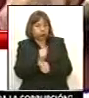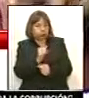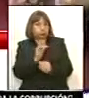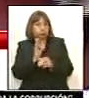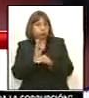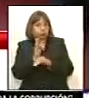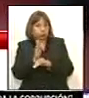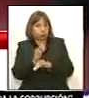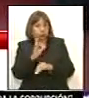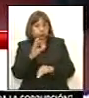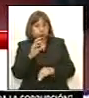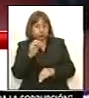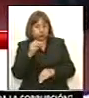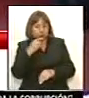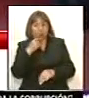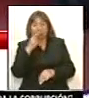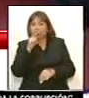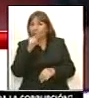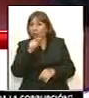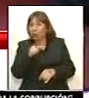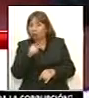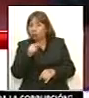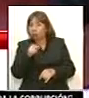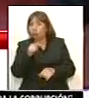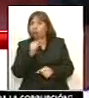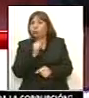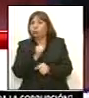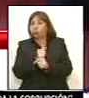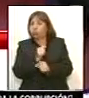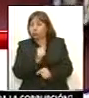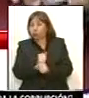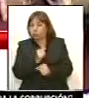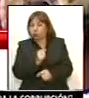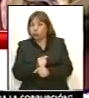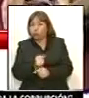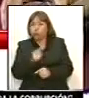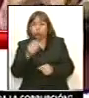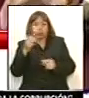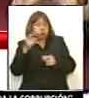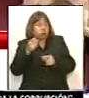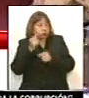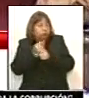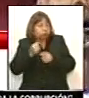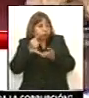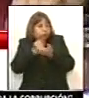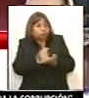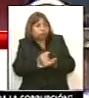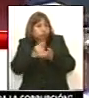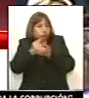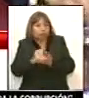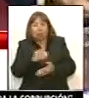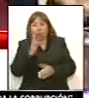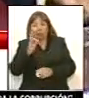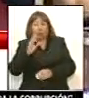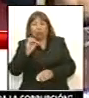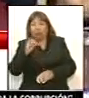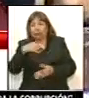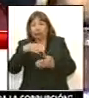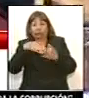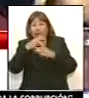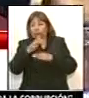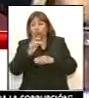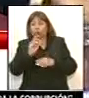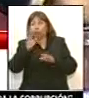fronteras, pero aquí nos comprometemos a trabajar en nuestras fronteras. Nos comprometemos a trabajar en reforzar nuestras fronteras, no para botarlos, pero para que no haya